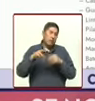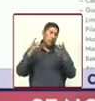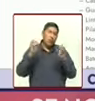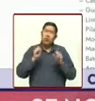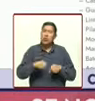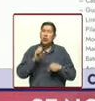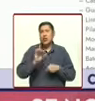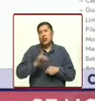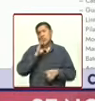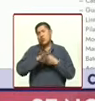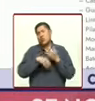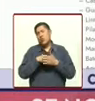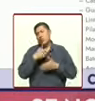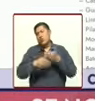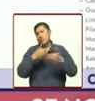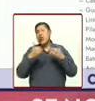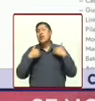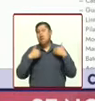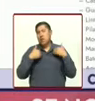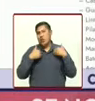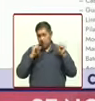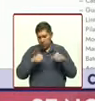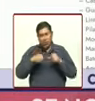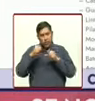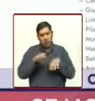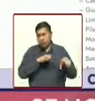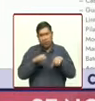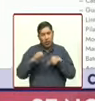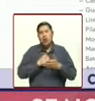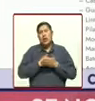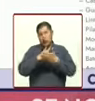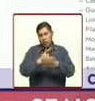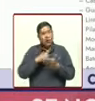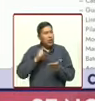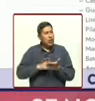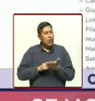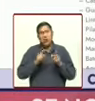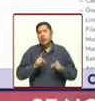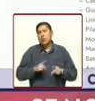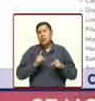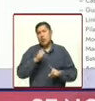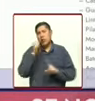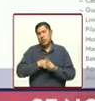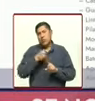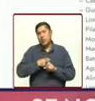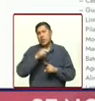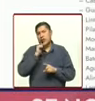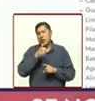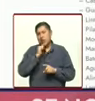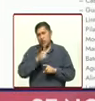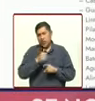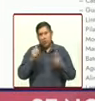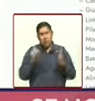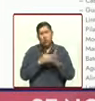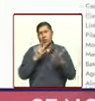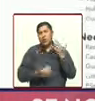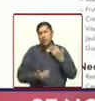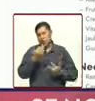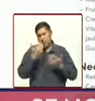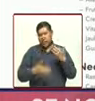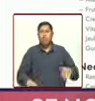puede encontrar todas las modalidades que tiene para realizar la ayuda para estas personas que están luchando día y noche contra el